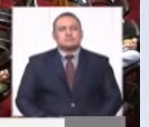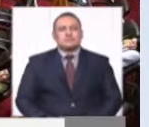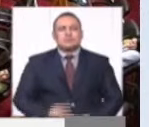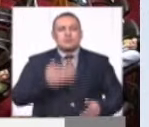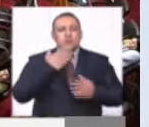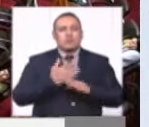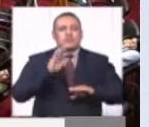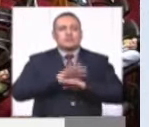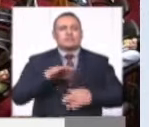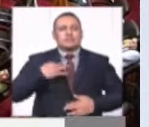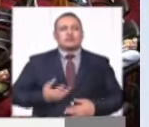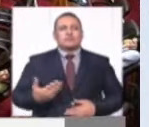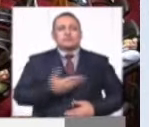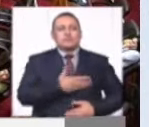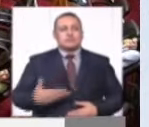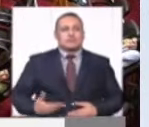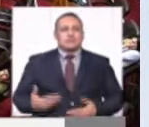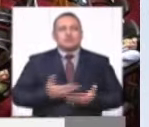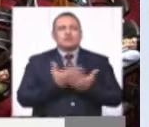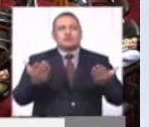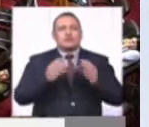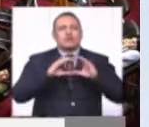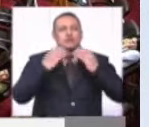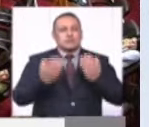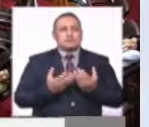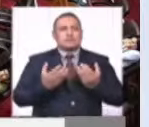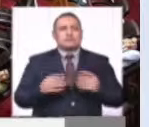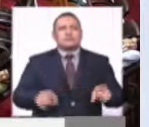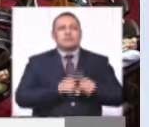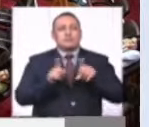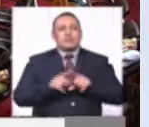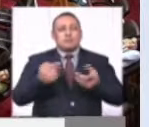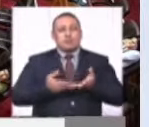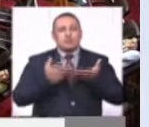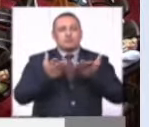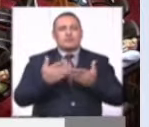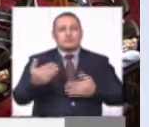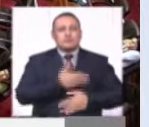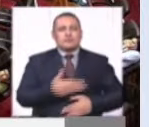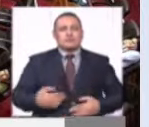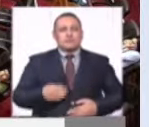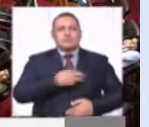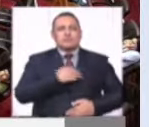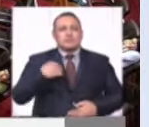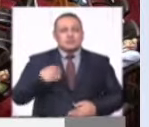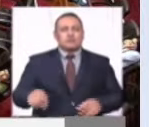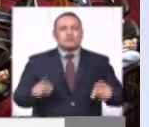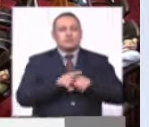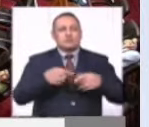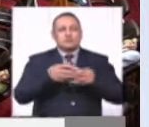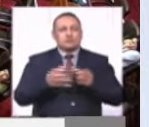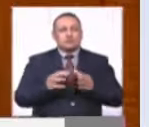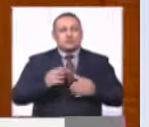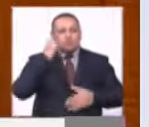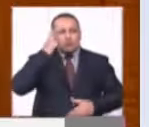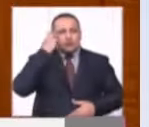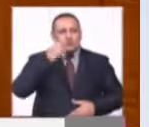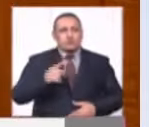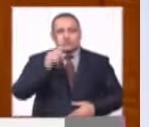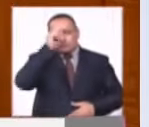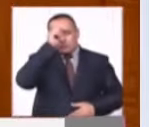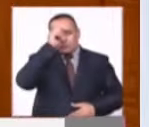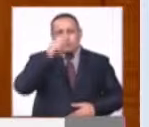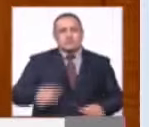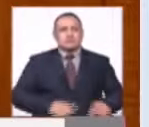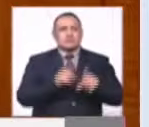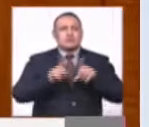Buenas tardes, señor presidente. Colegas congresistas, por su intermedio, el presidente del Consejo de Ministros y a su gabinete. Tumbes,